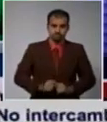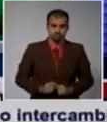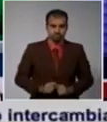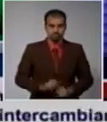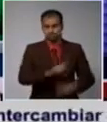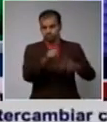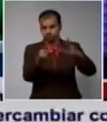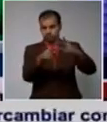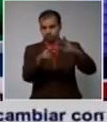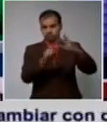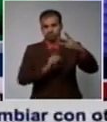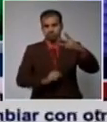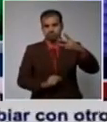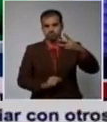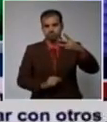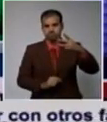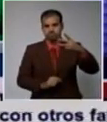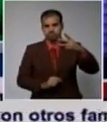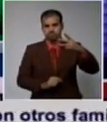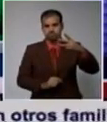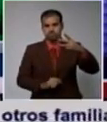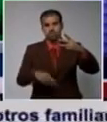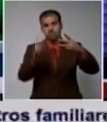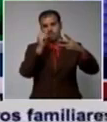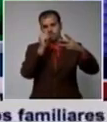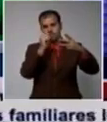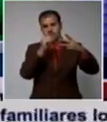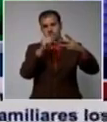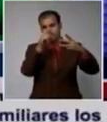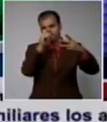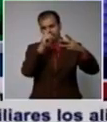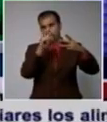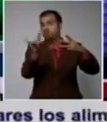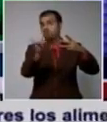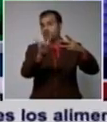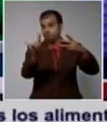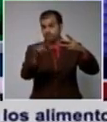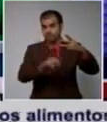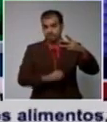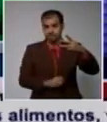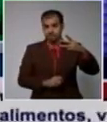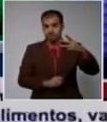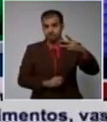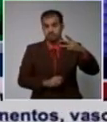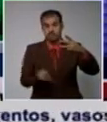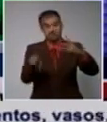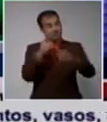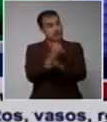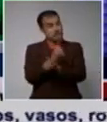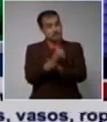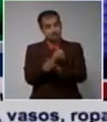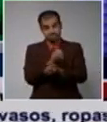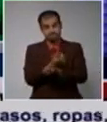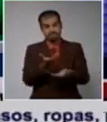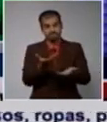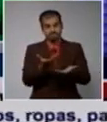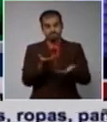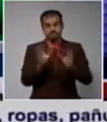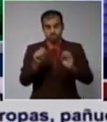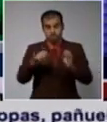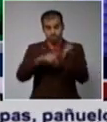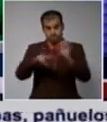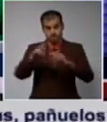Fallece un paciente de 99 años de edad, una edad de mucho riesgo, de aquí, de La Habana,